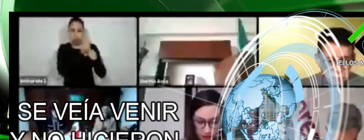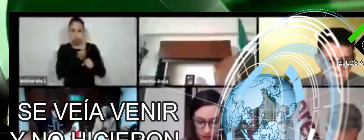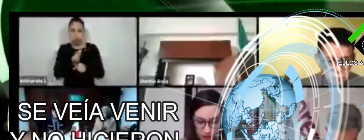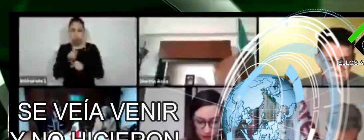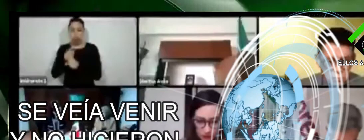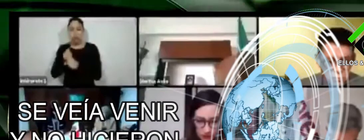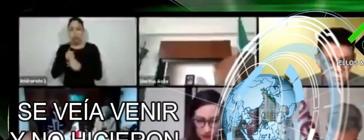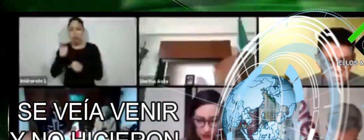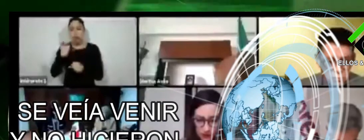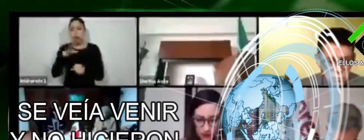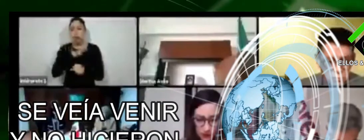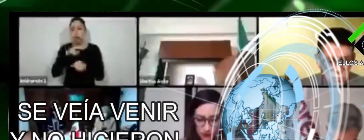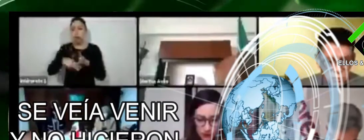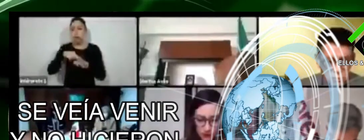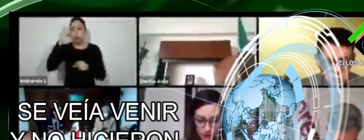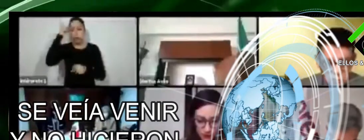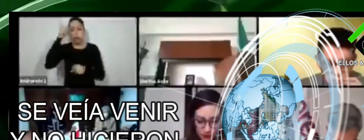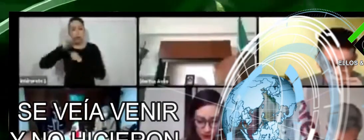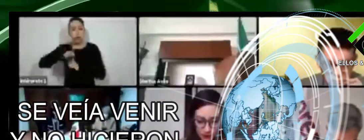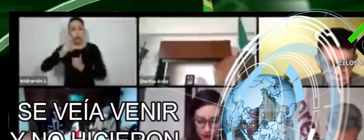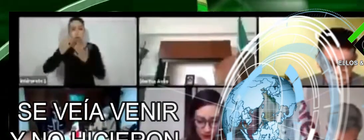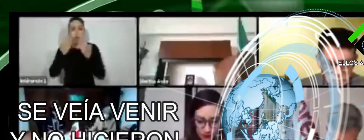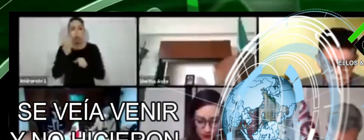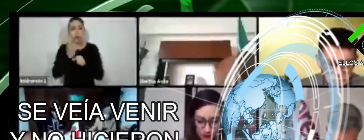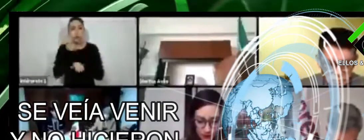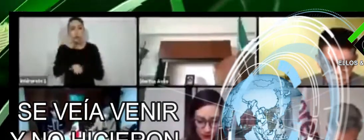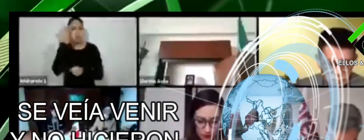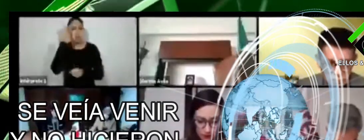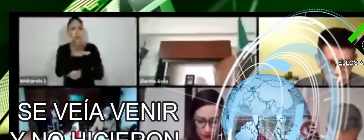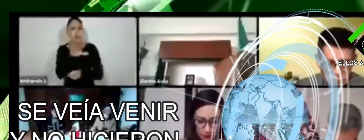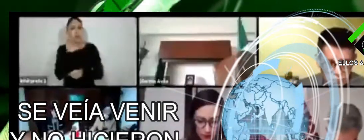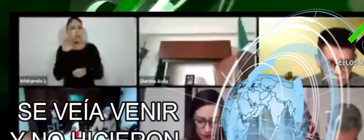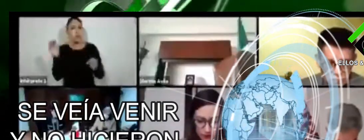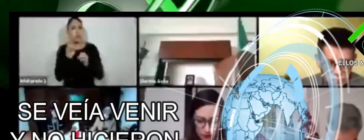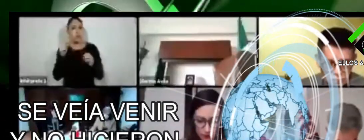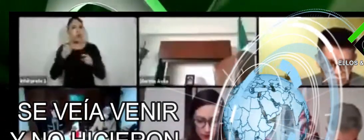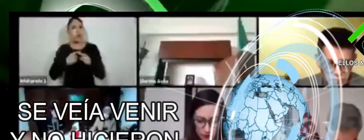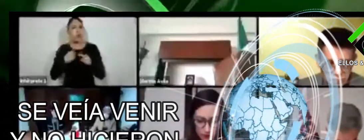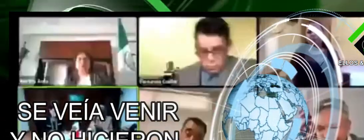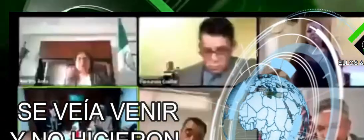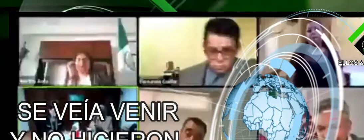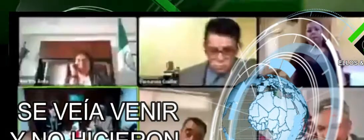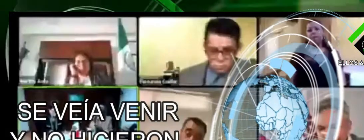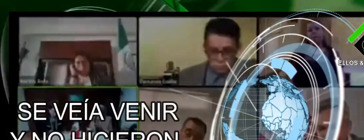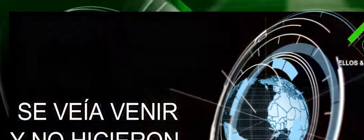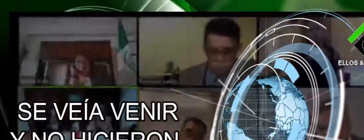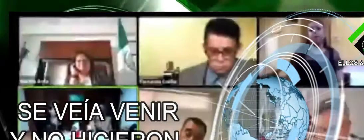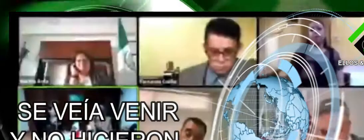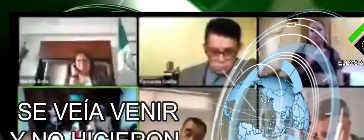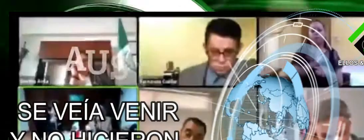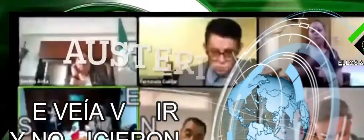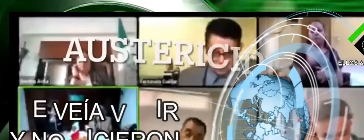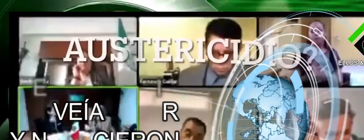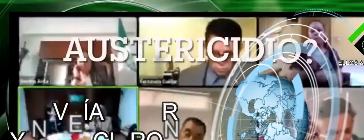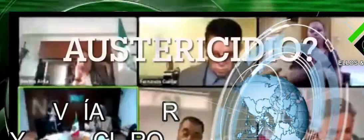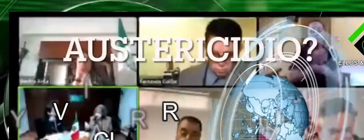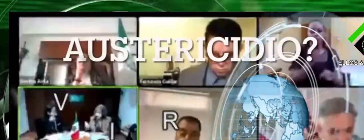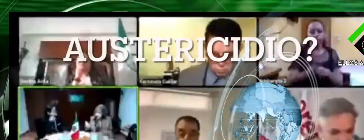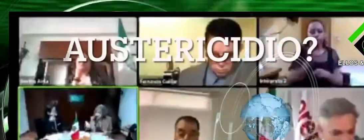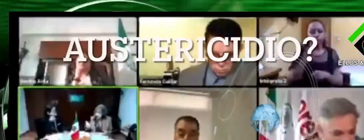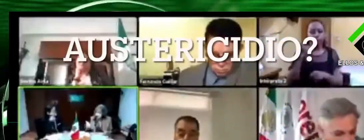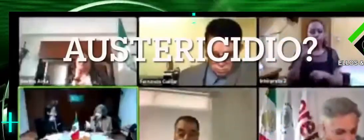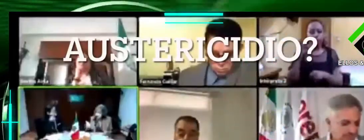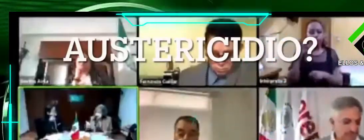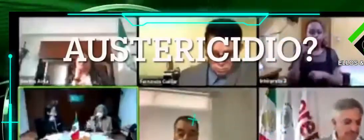¿Qué ha pasado ahí, directora, en este tema? ¿Por qué no se ha nombrado alguna persona? La vacante